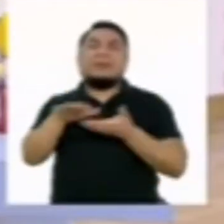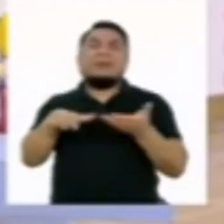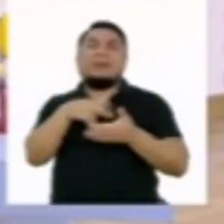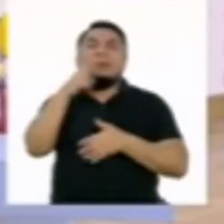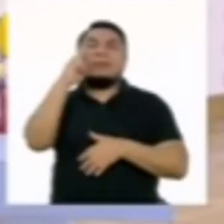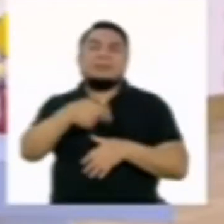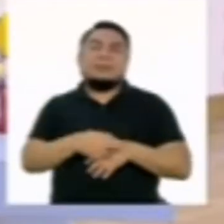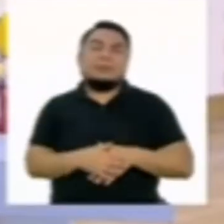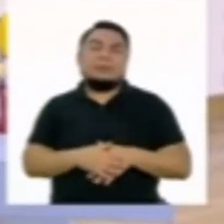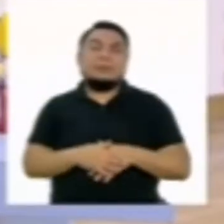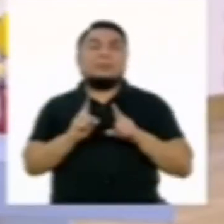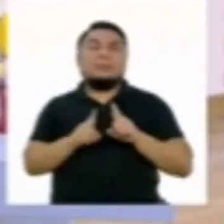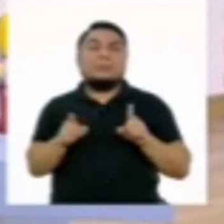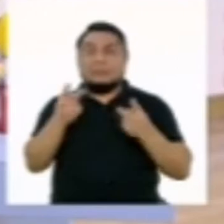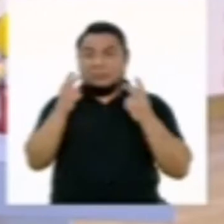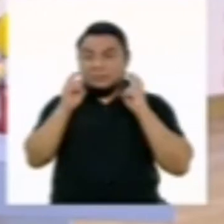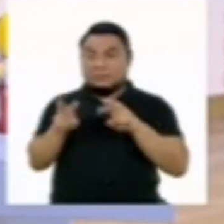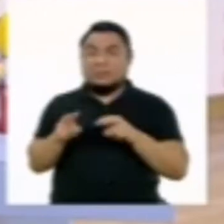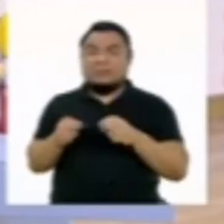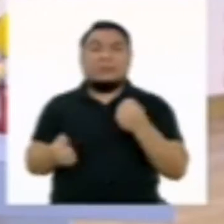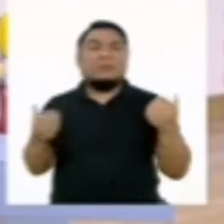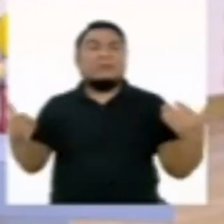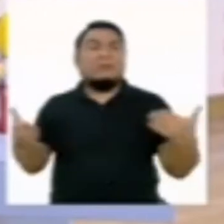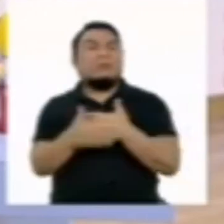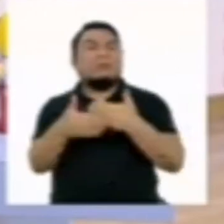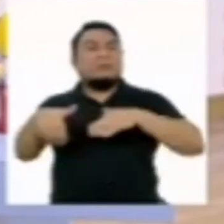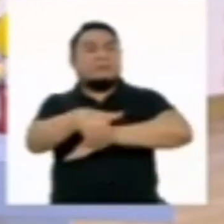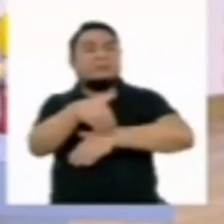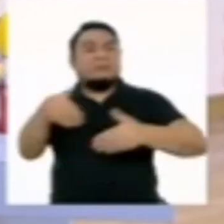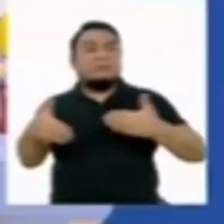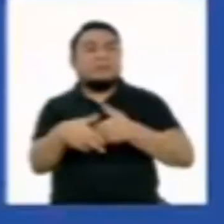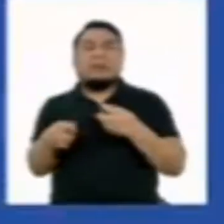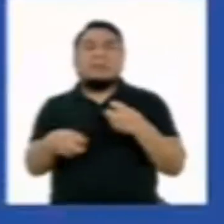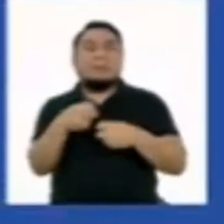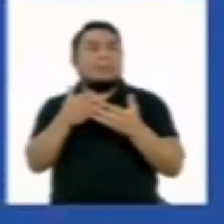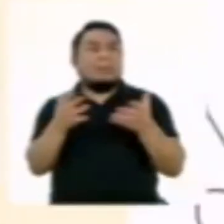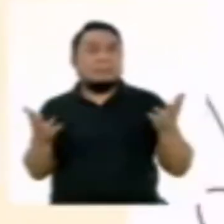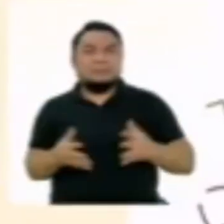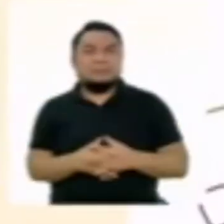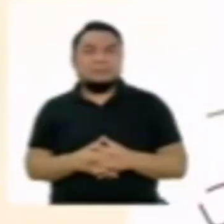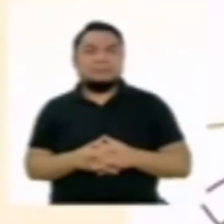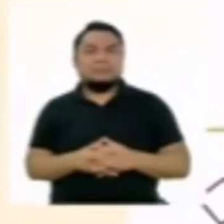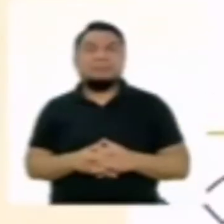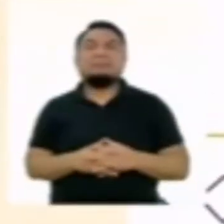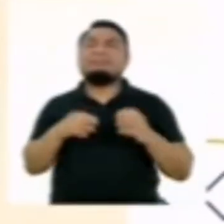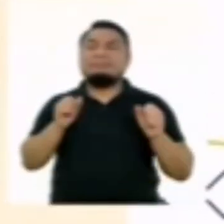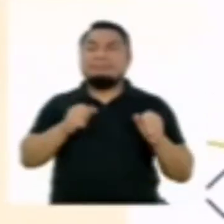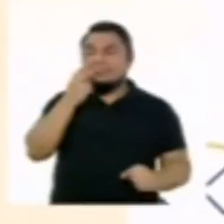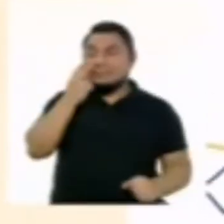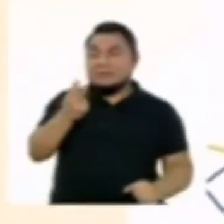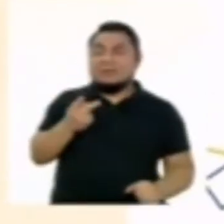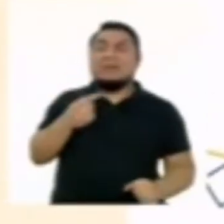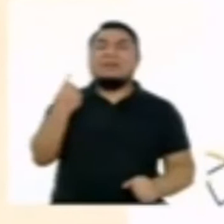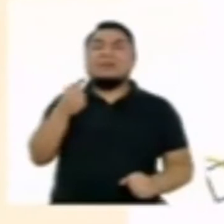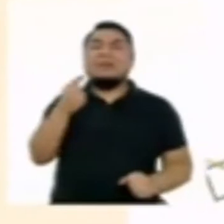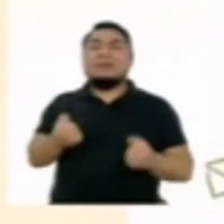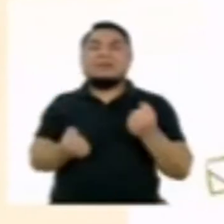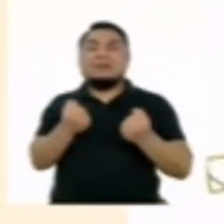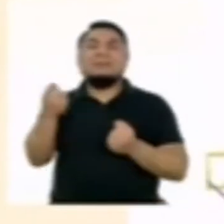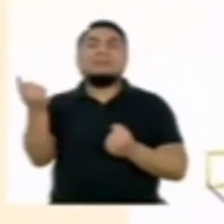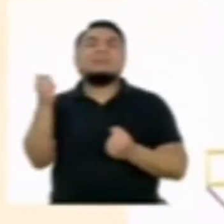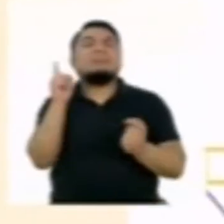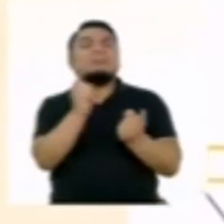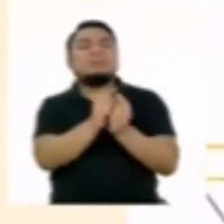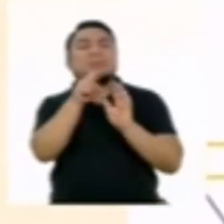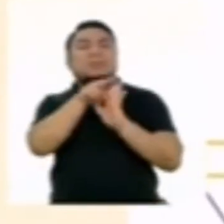está prohibido, pero los vemos circular por las calles sin problemas. Como vemos, no solo se trata de